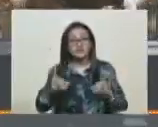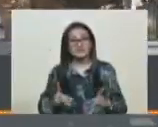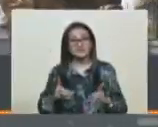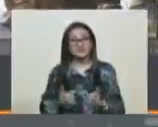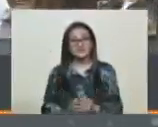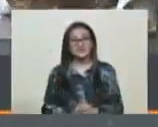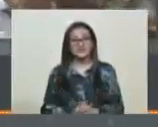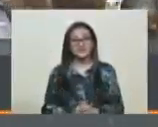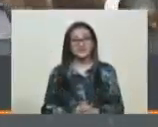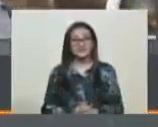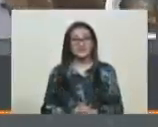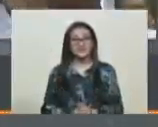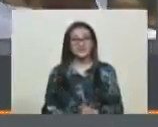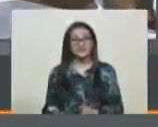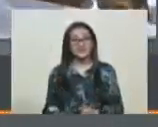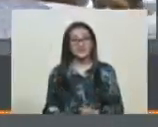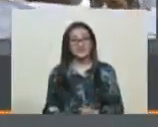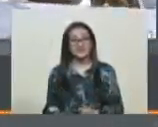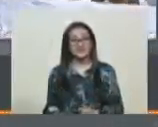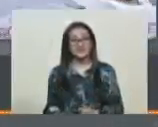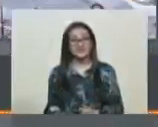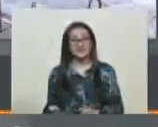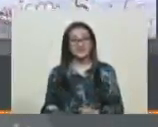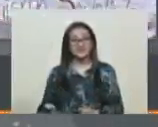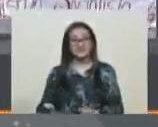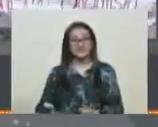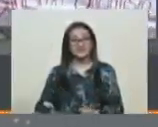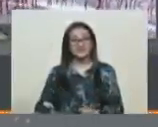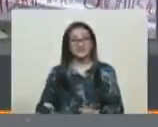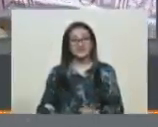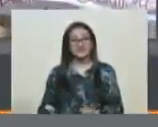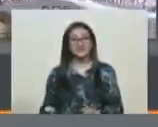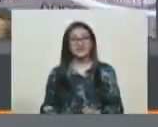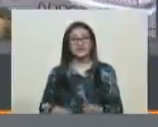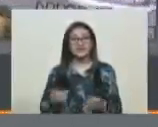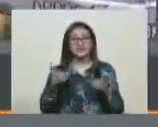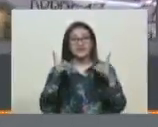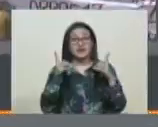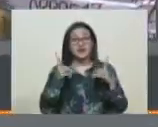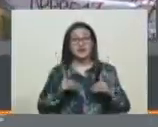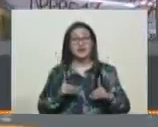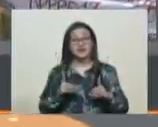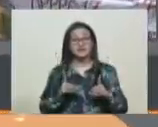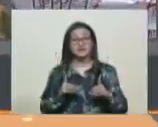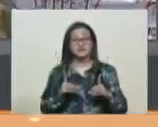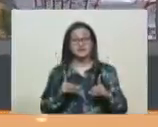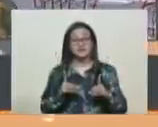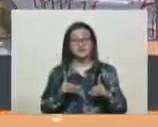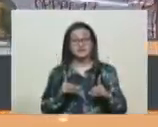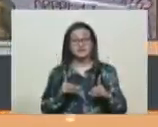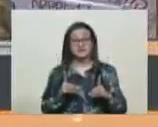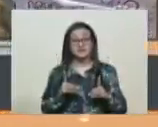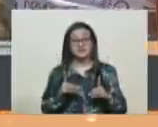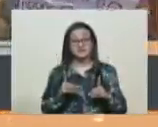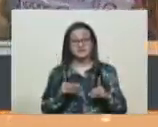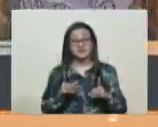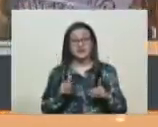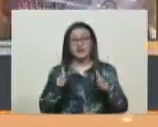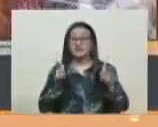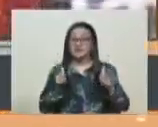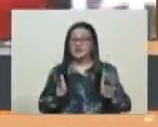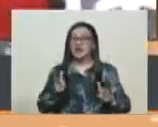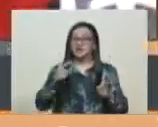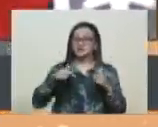donde reside y descansa la soberanía popular y donde descansa la soberanía originaria,